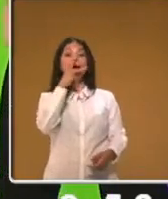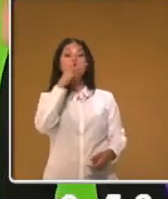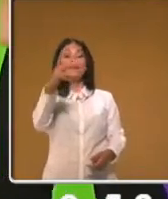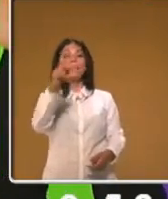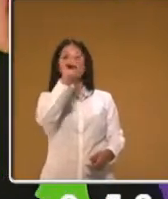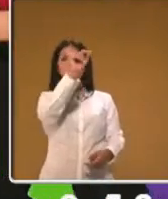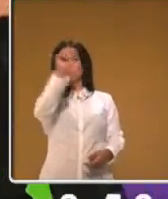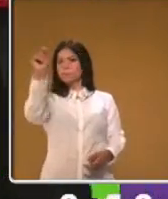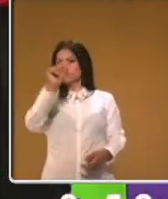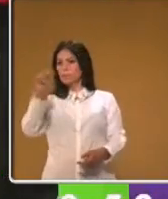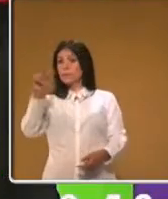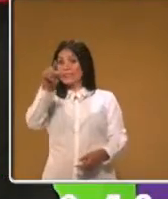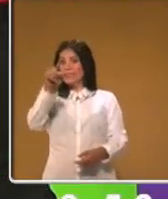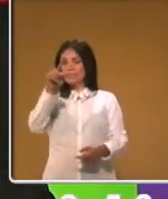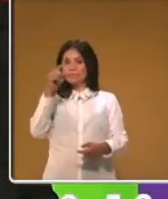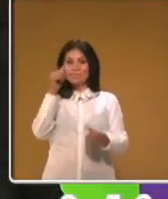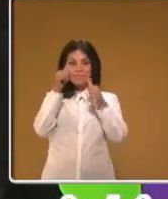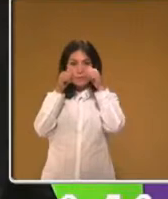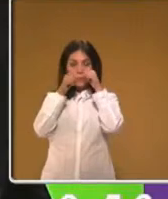esperados de la asignatura de química.